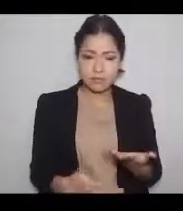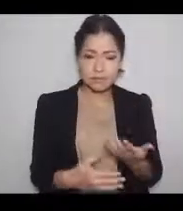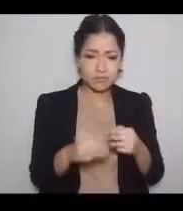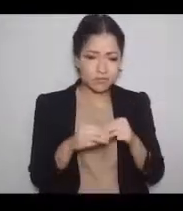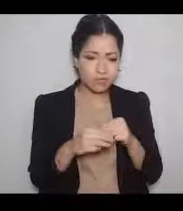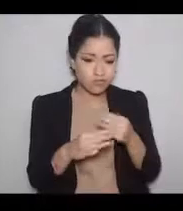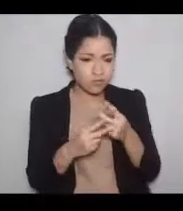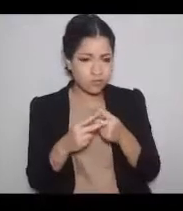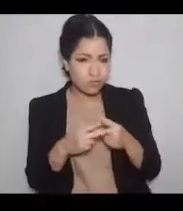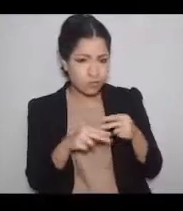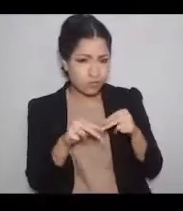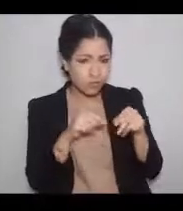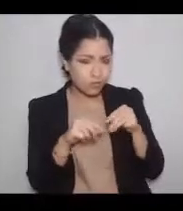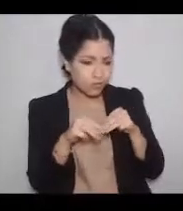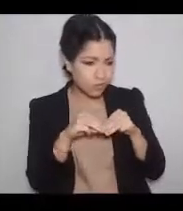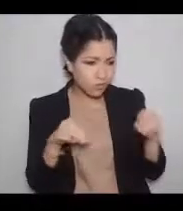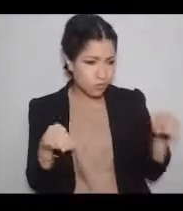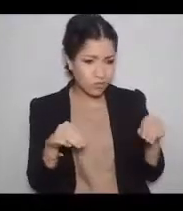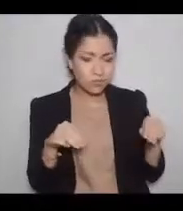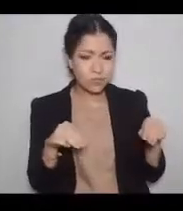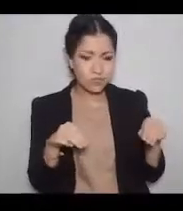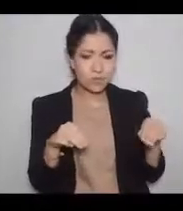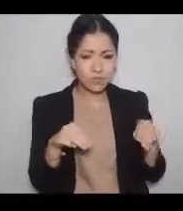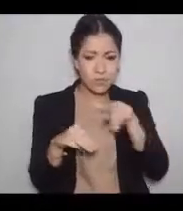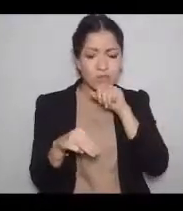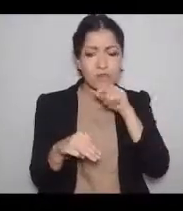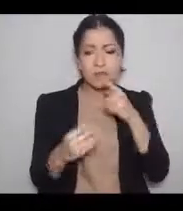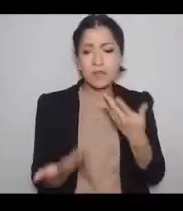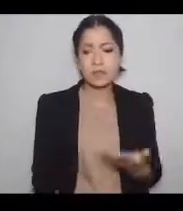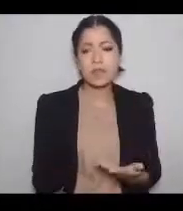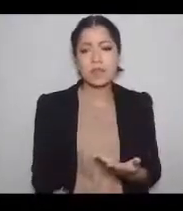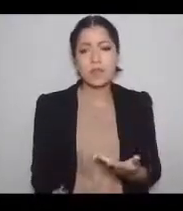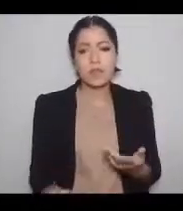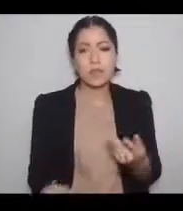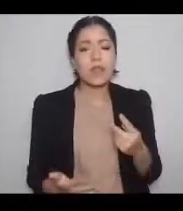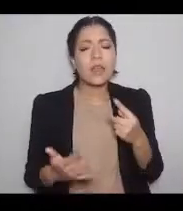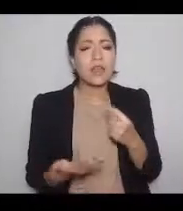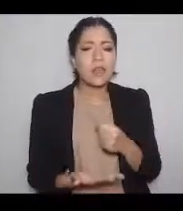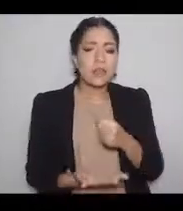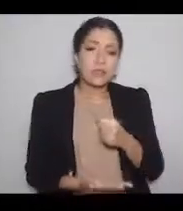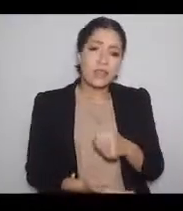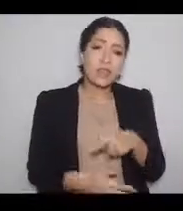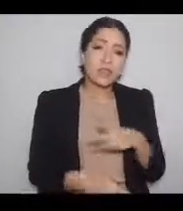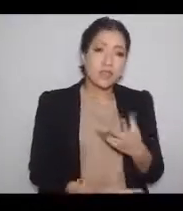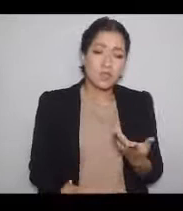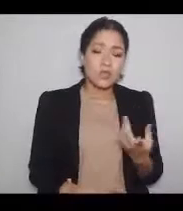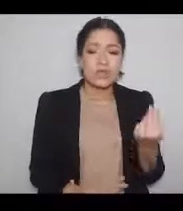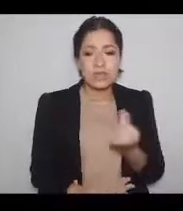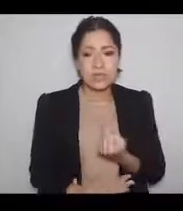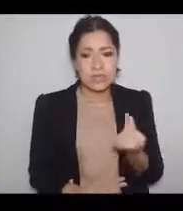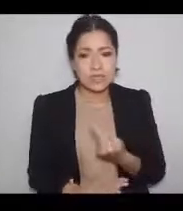¿No? Yo tuve un terapeuta por cada una de mis cuatro mujeres. La